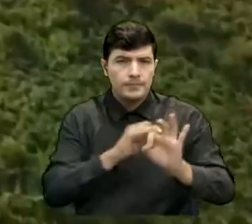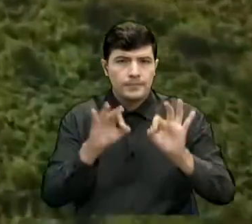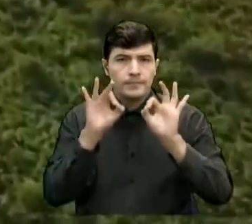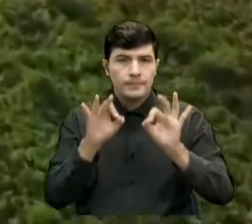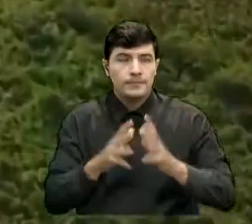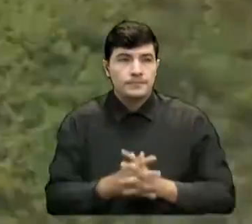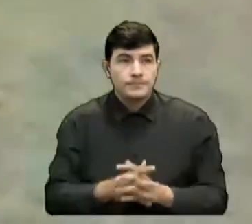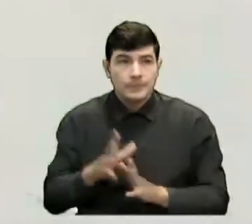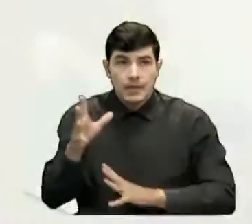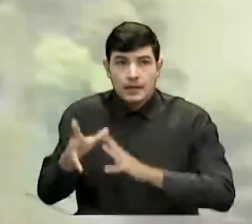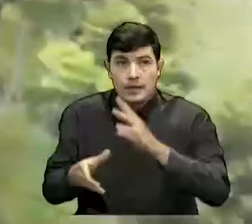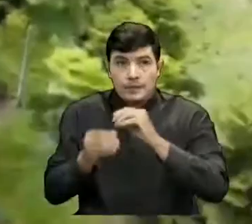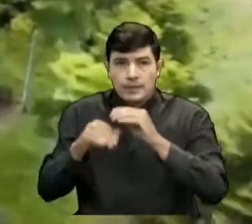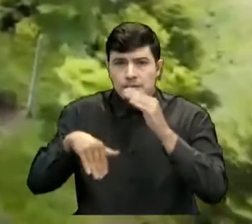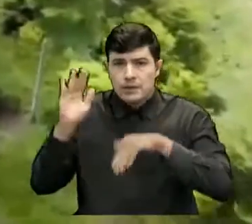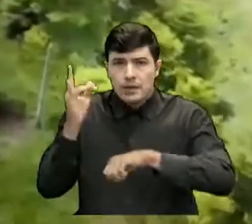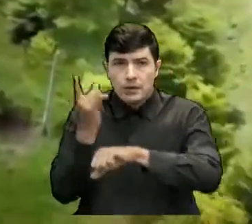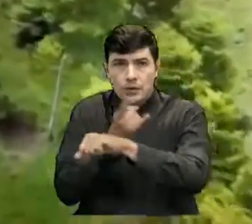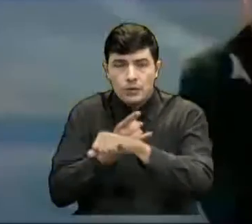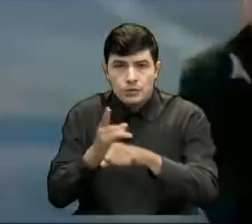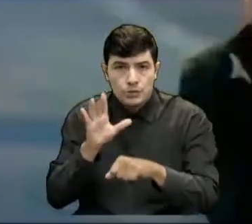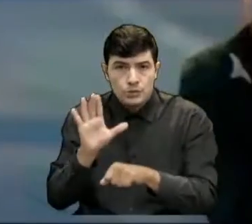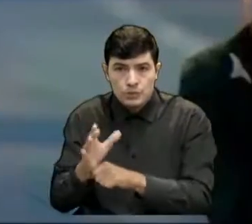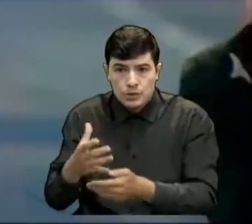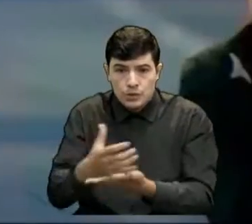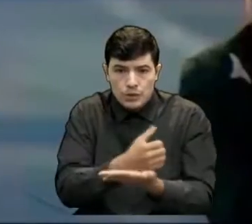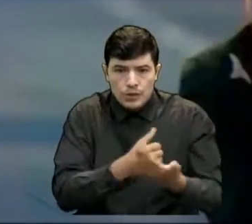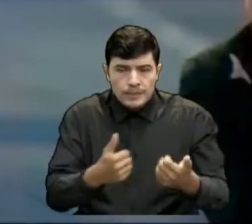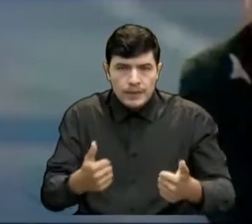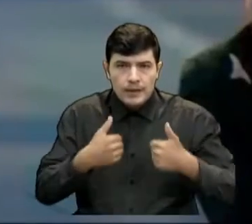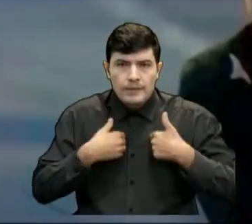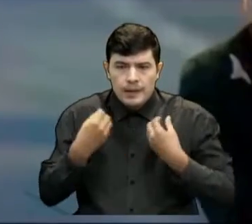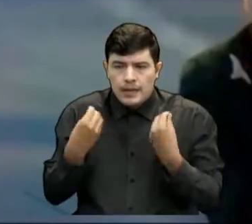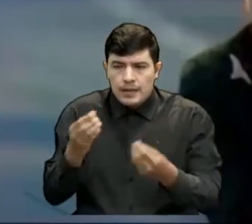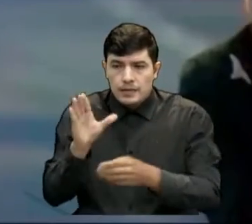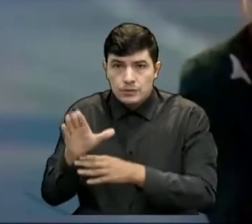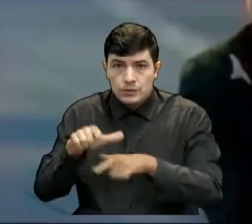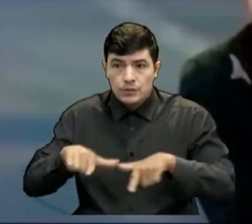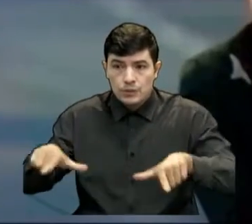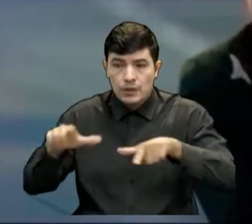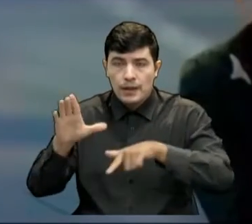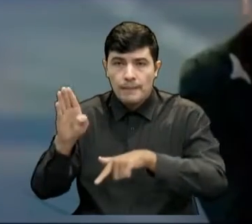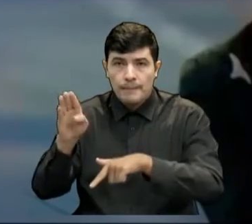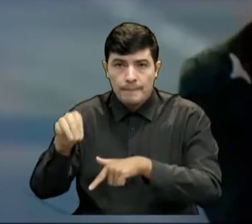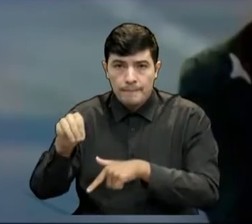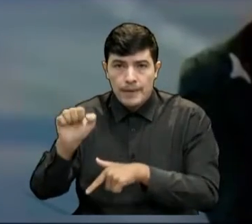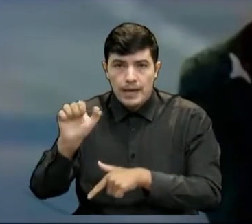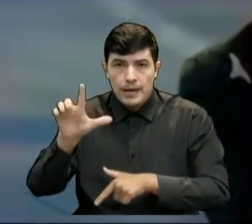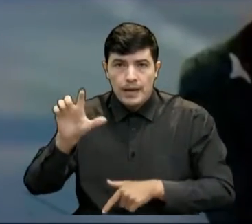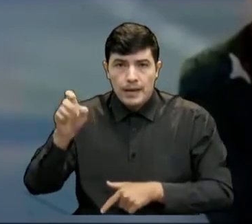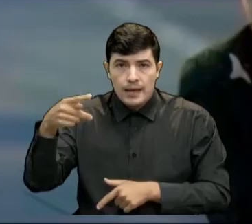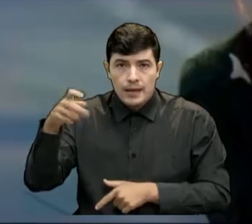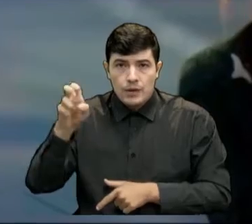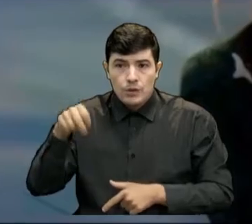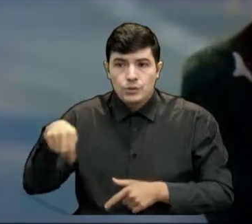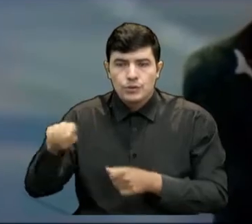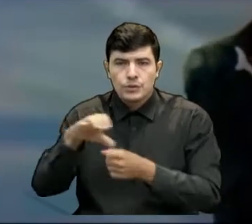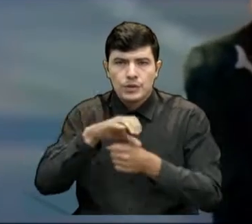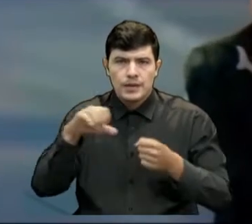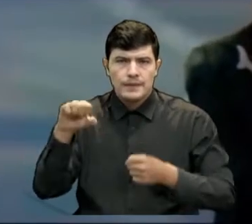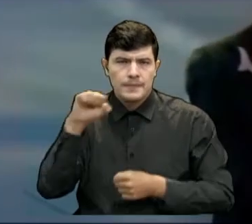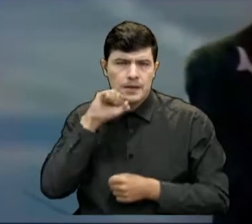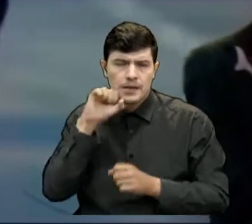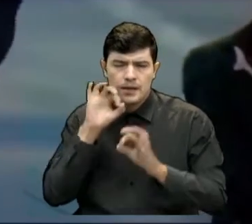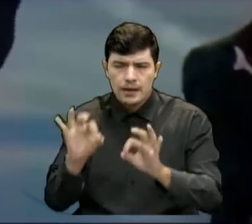aumento tan importante que vamos a tener en las regalías para que ese malecón de Barranca Bermeja sea una realidad y constituya